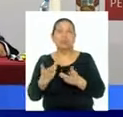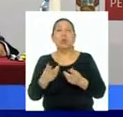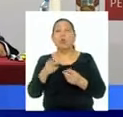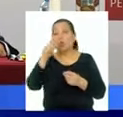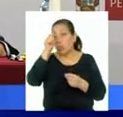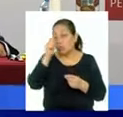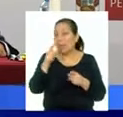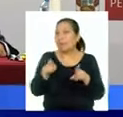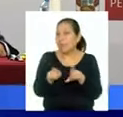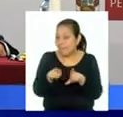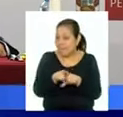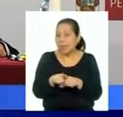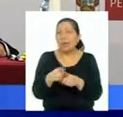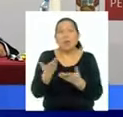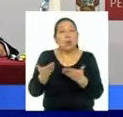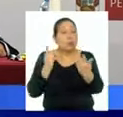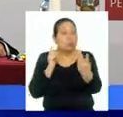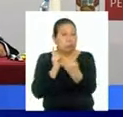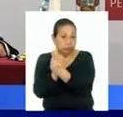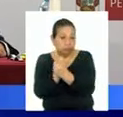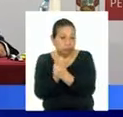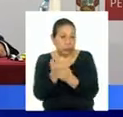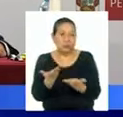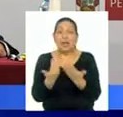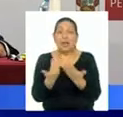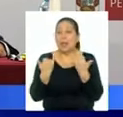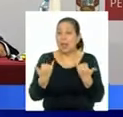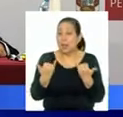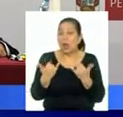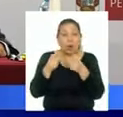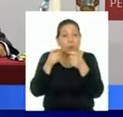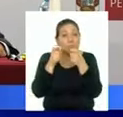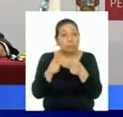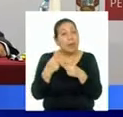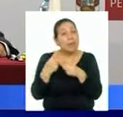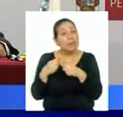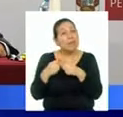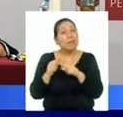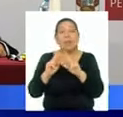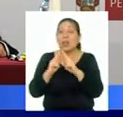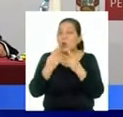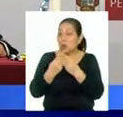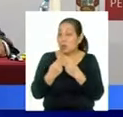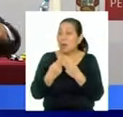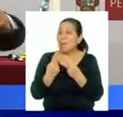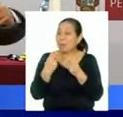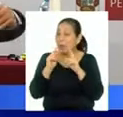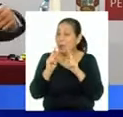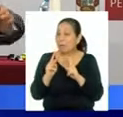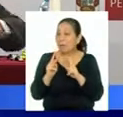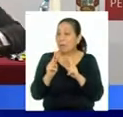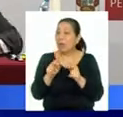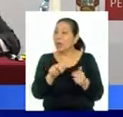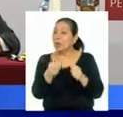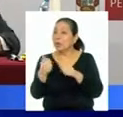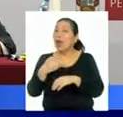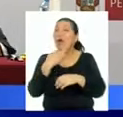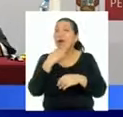Armadas, también ha participado muy de cerca en el control de diferentes eventos complicados que hemos tenido en nuestras